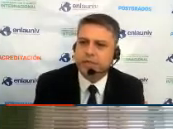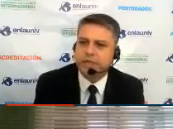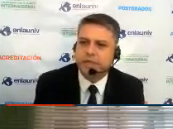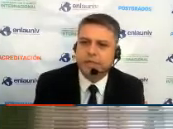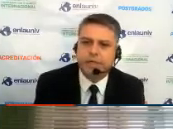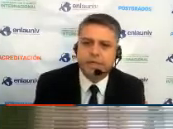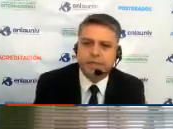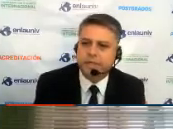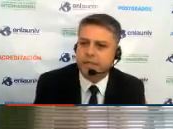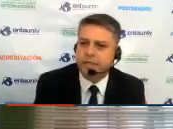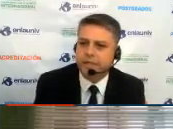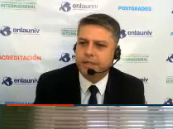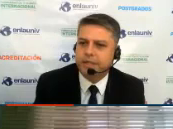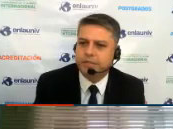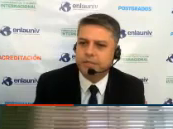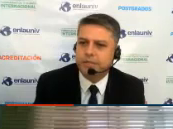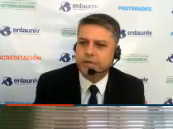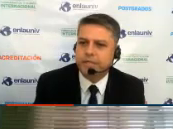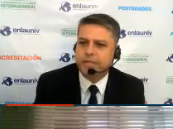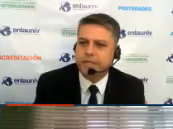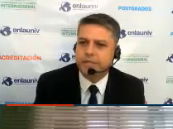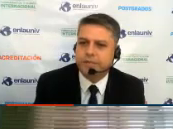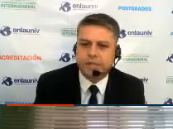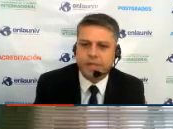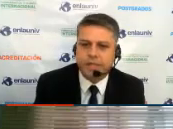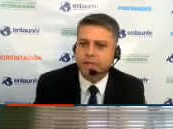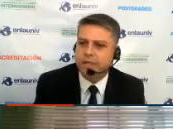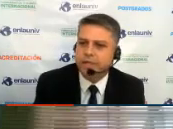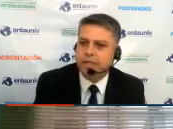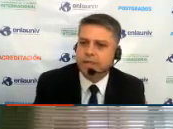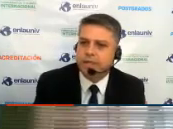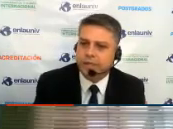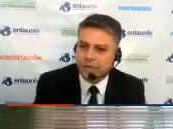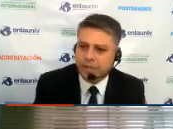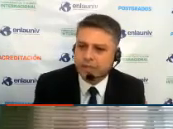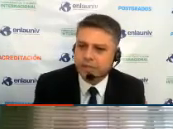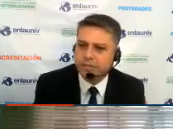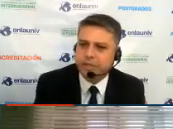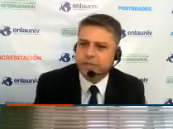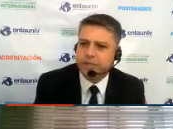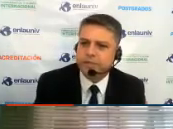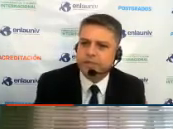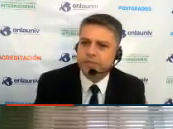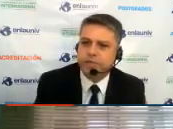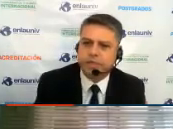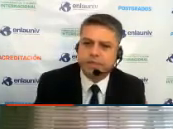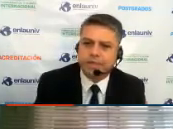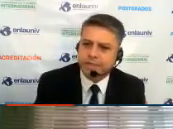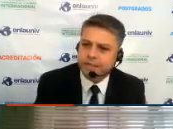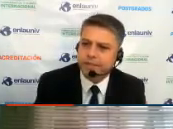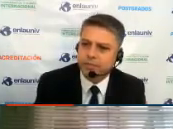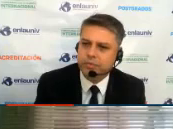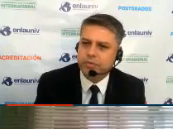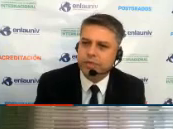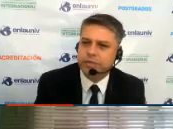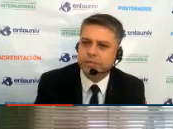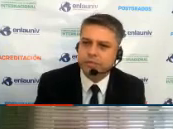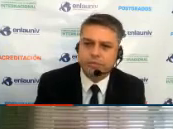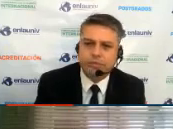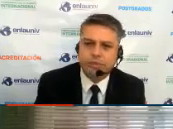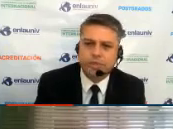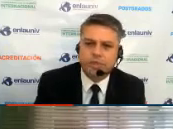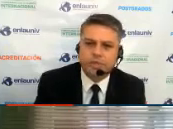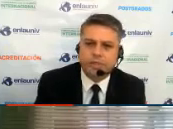facilitador en esta cátedra de Derecho Registral y Notarial. Quiero darles la bienvenida, muchachos, a esta casa de estudio,